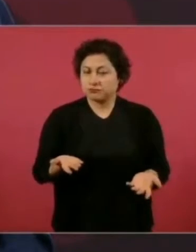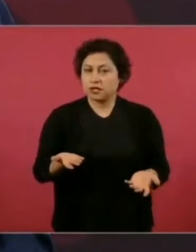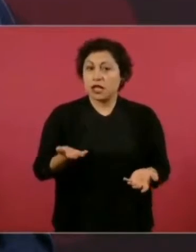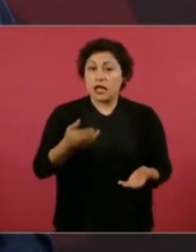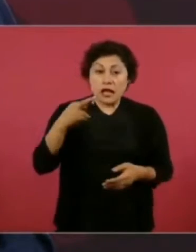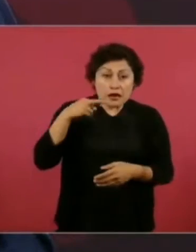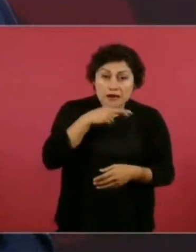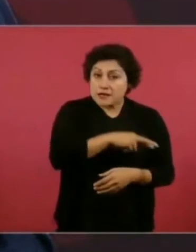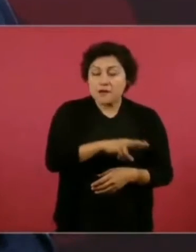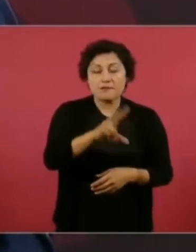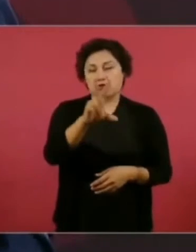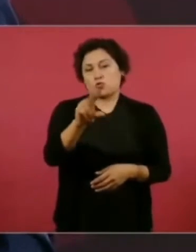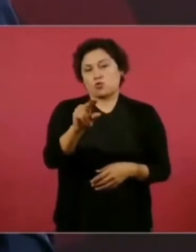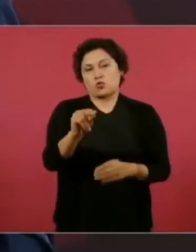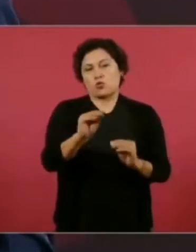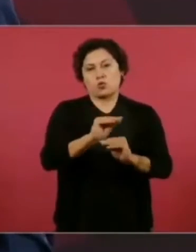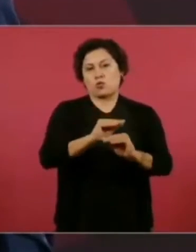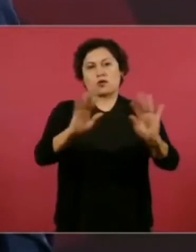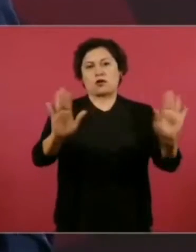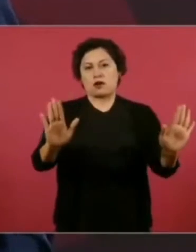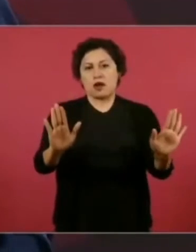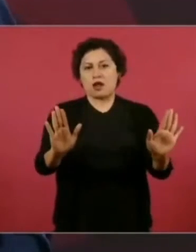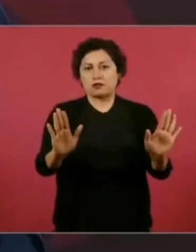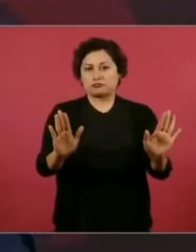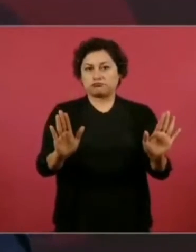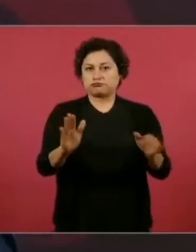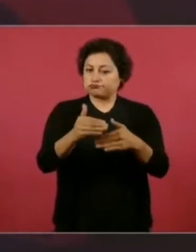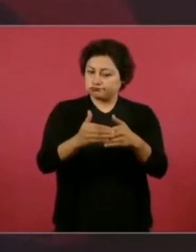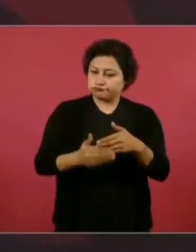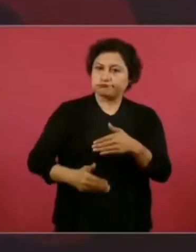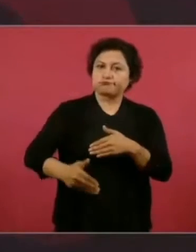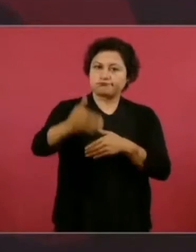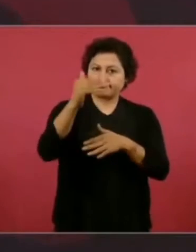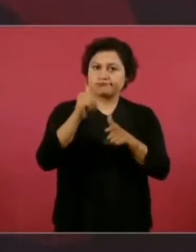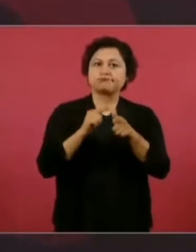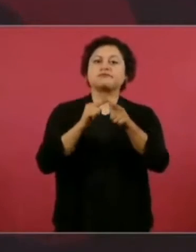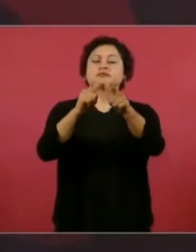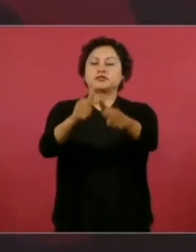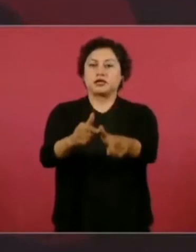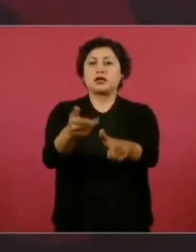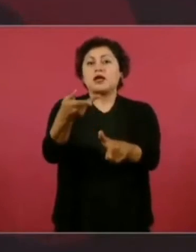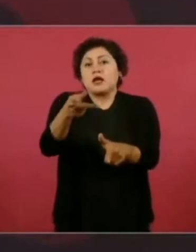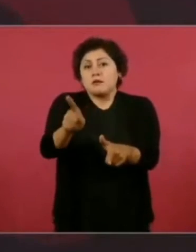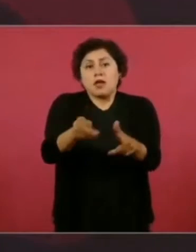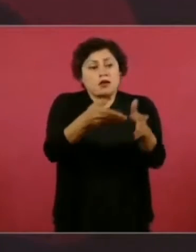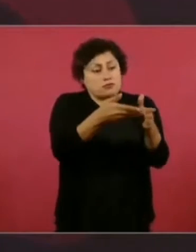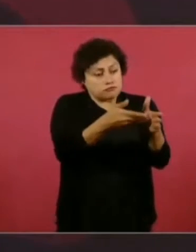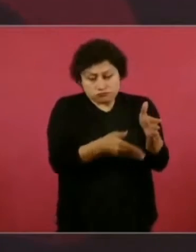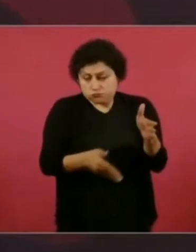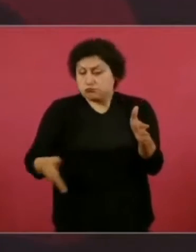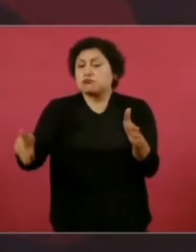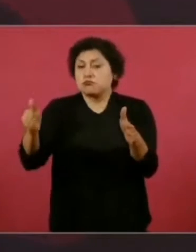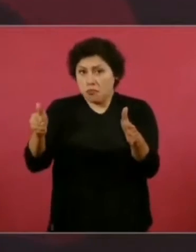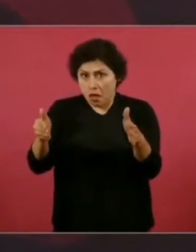avanzó. Ya estamos viendo resultados. Por